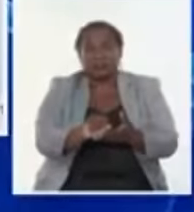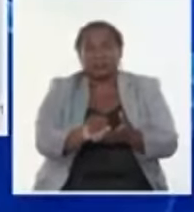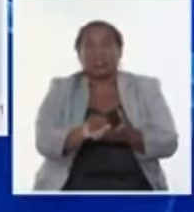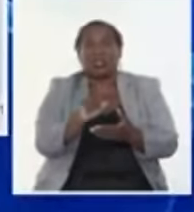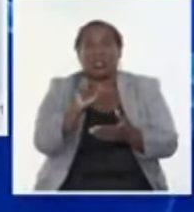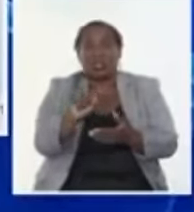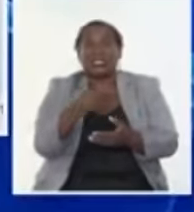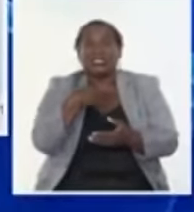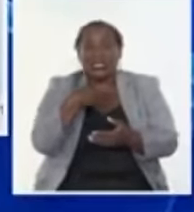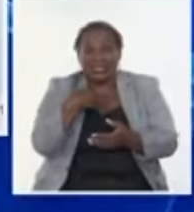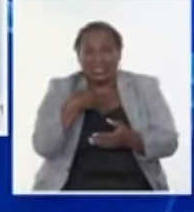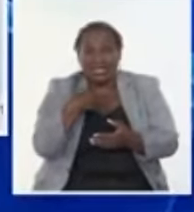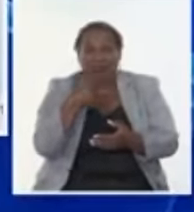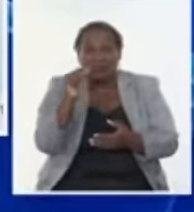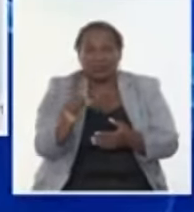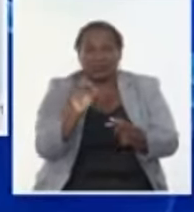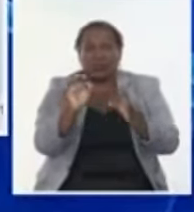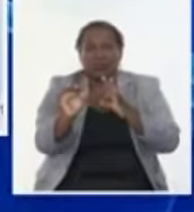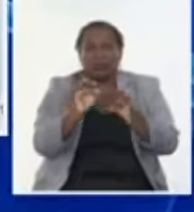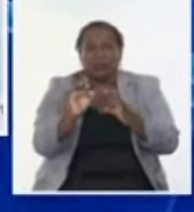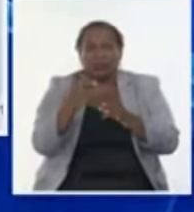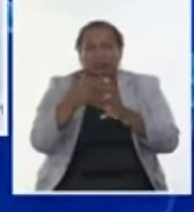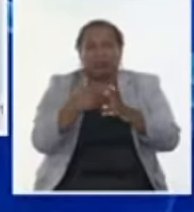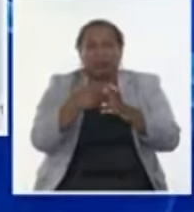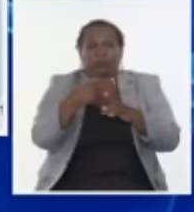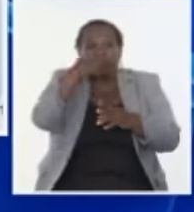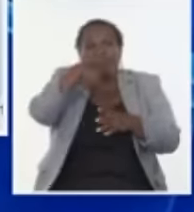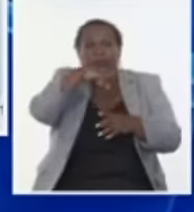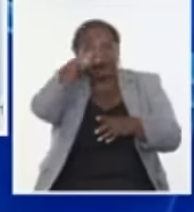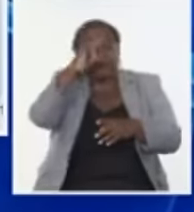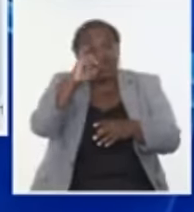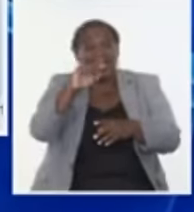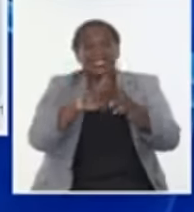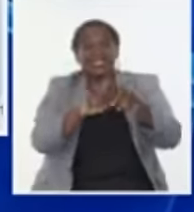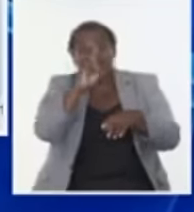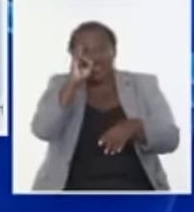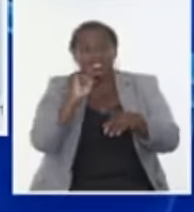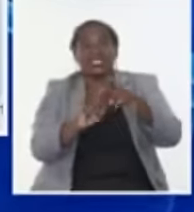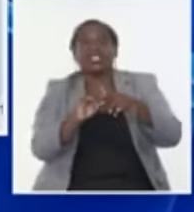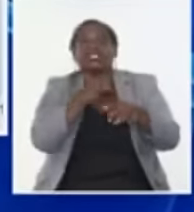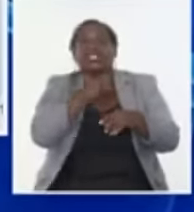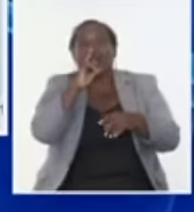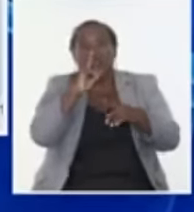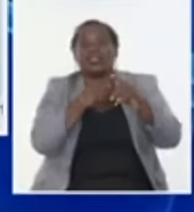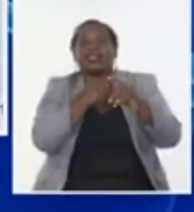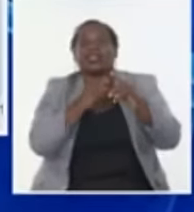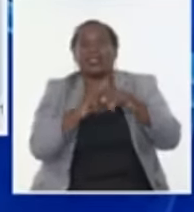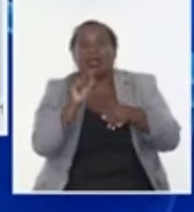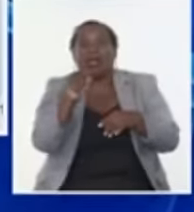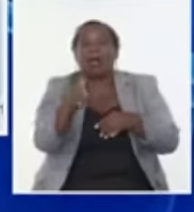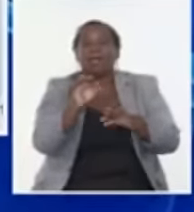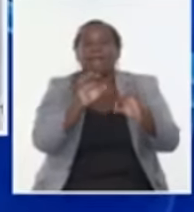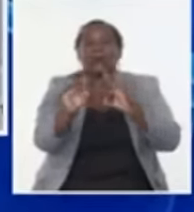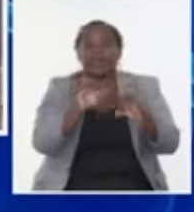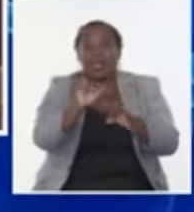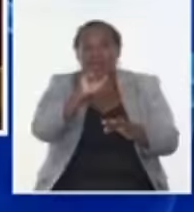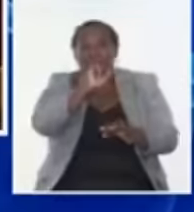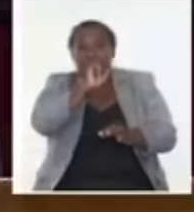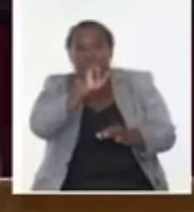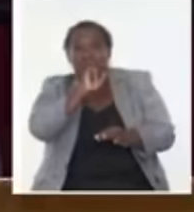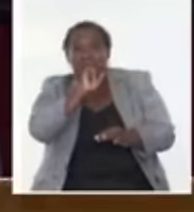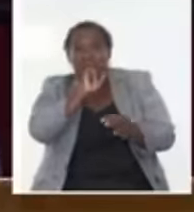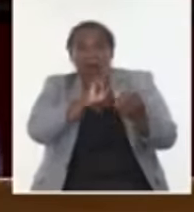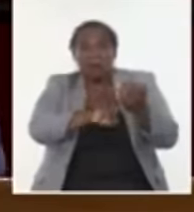tiene un asistente social en su domicilio. Se protegen casi 4.000 madres y padres de hijos